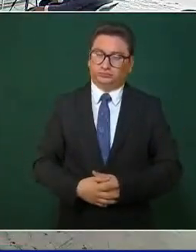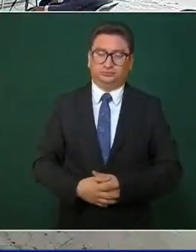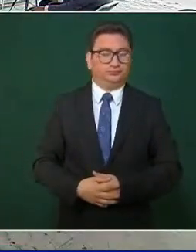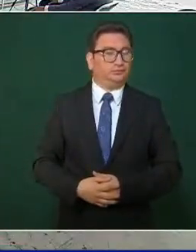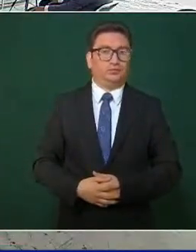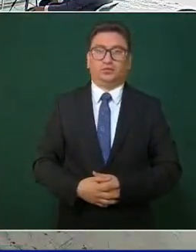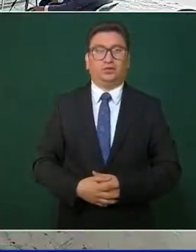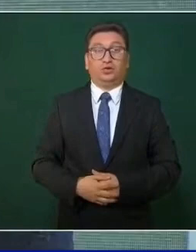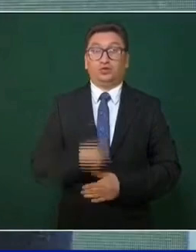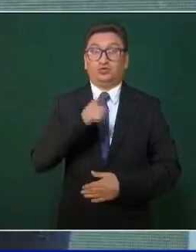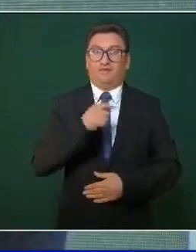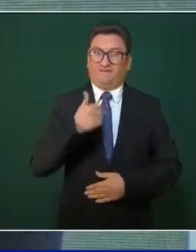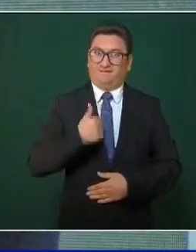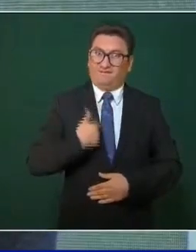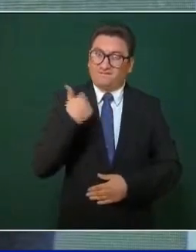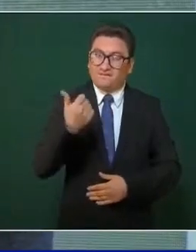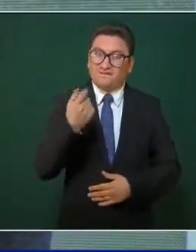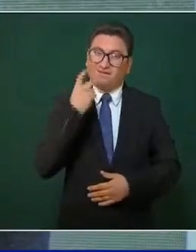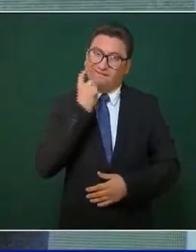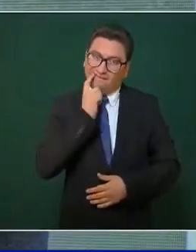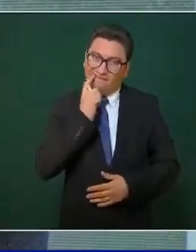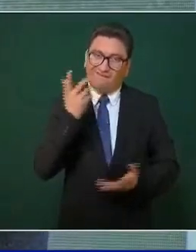No pierdas la oportunidad.